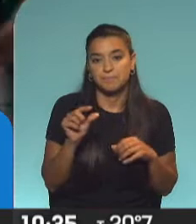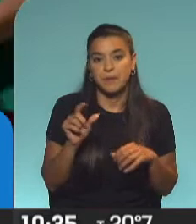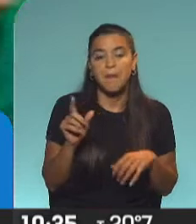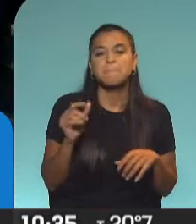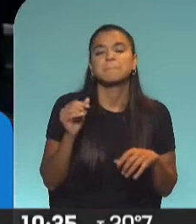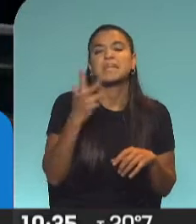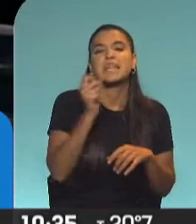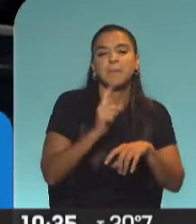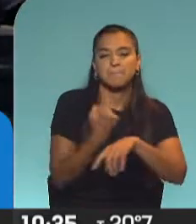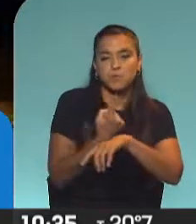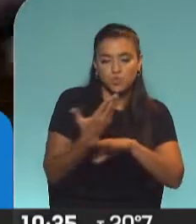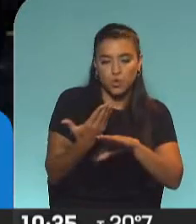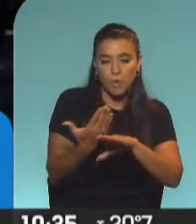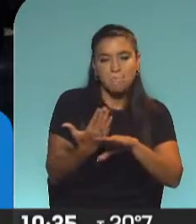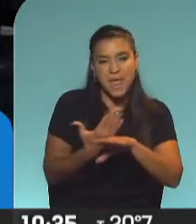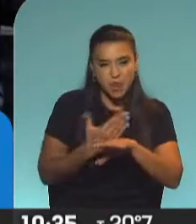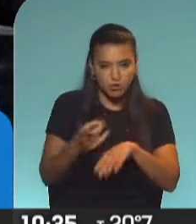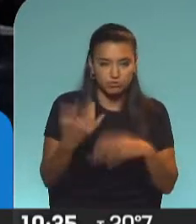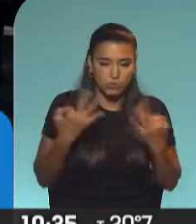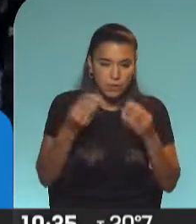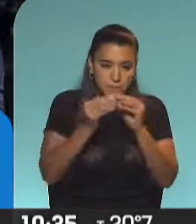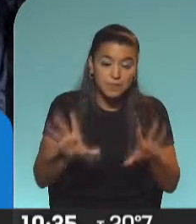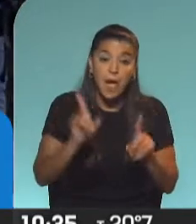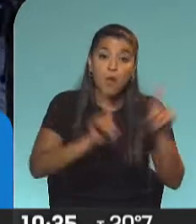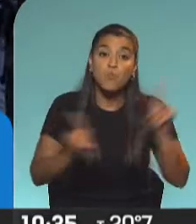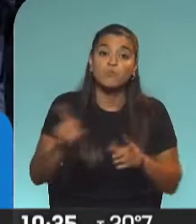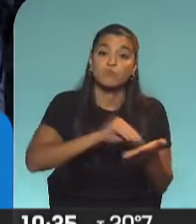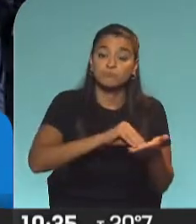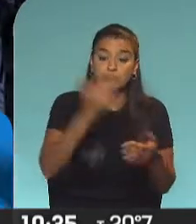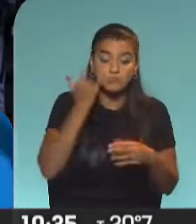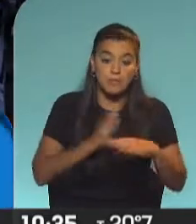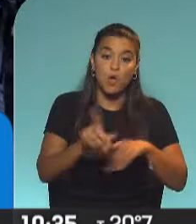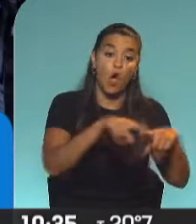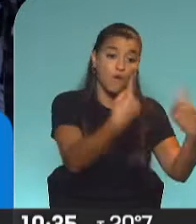menos de media hora tendría que estar comenzando. Ya hay muchos legisladores que están cruzando de sus